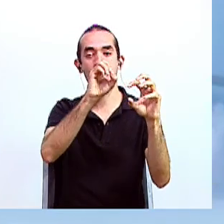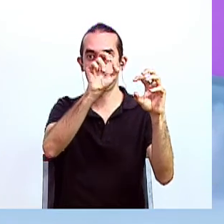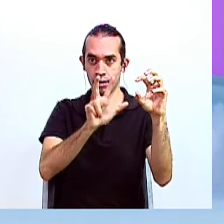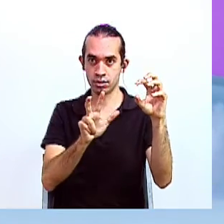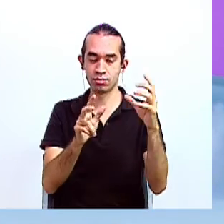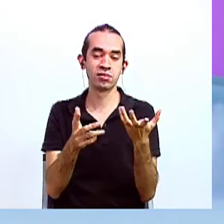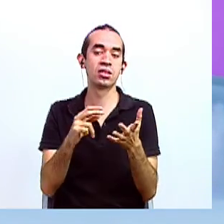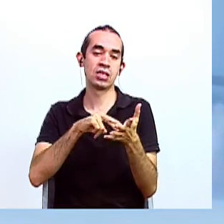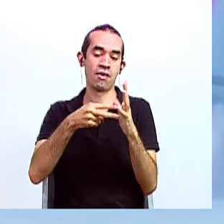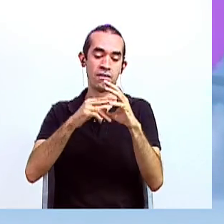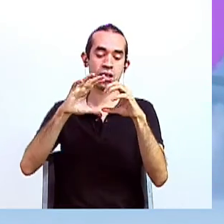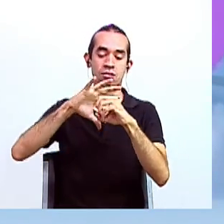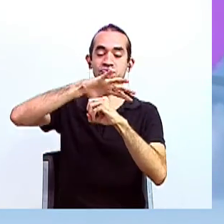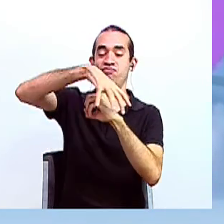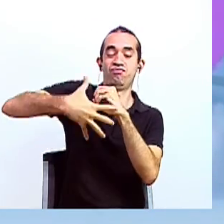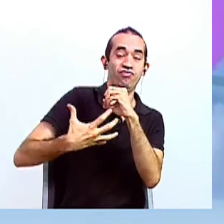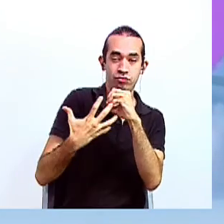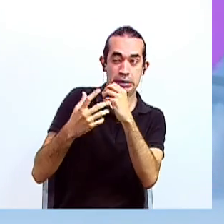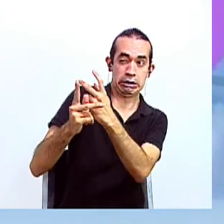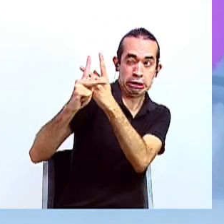rayos ultravioleta del Sol.